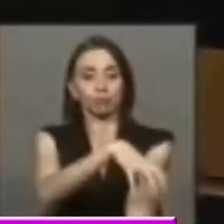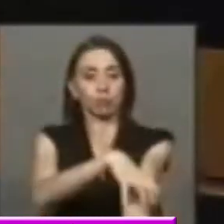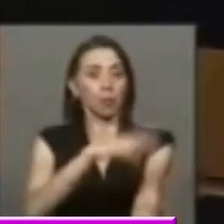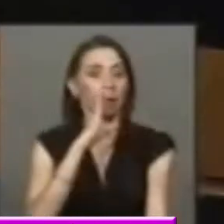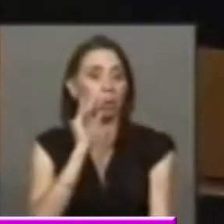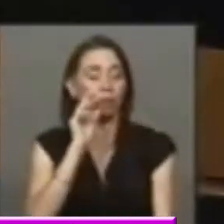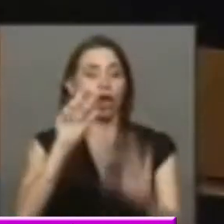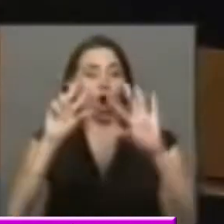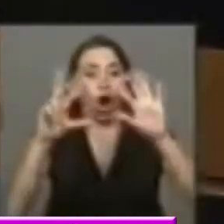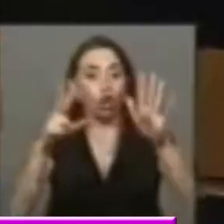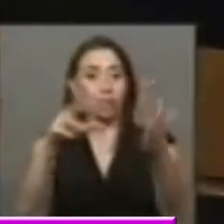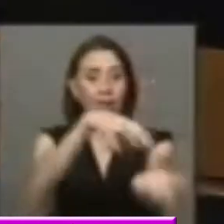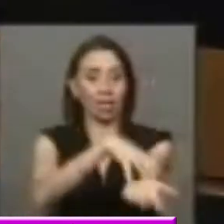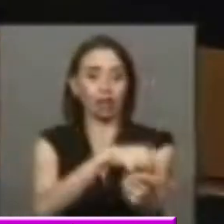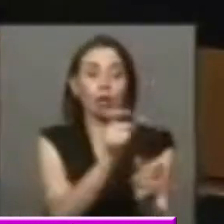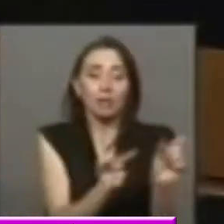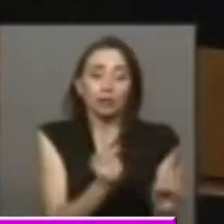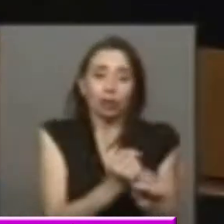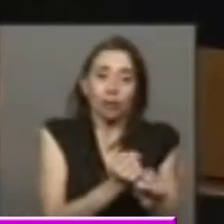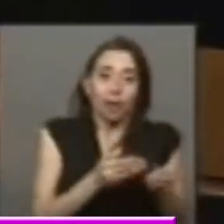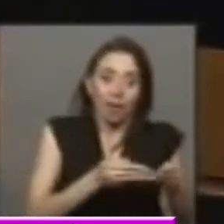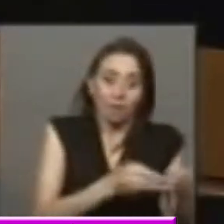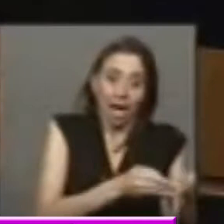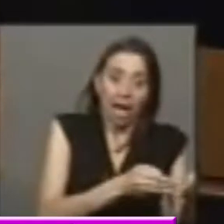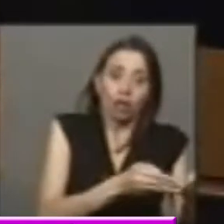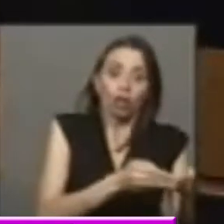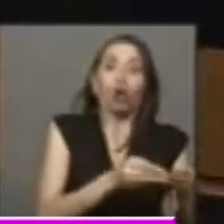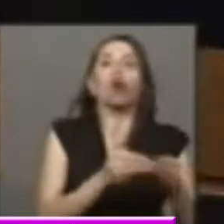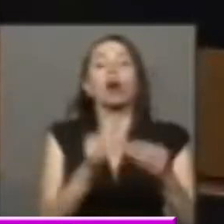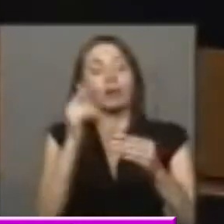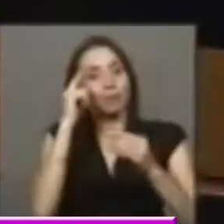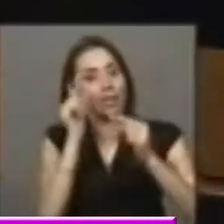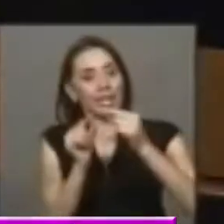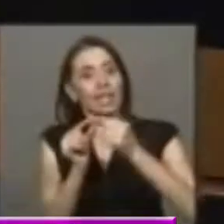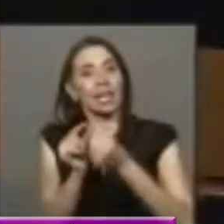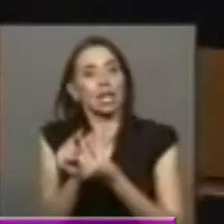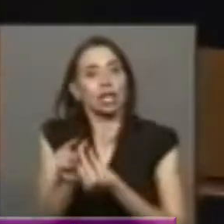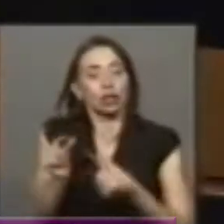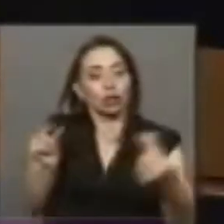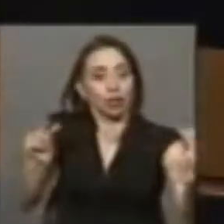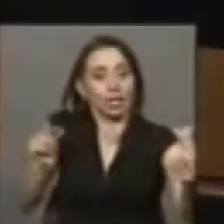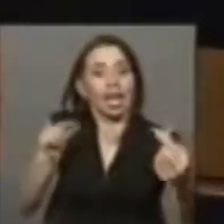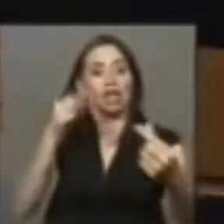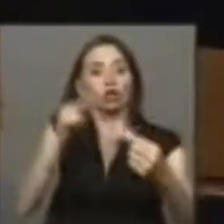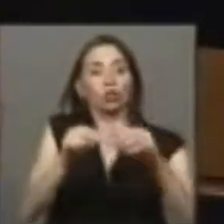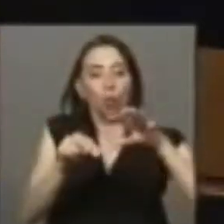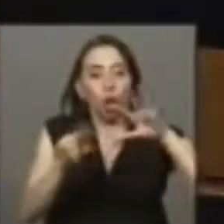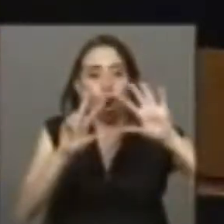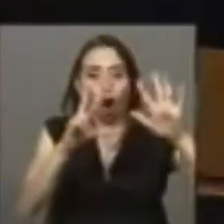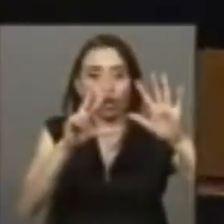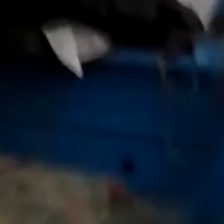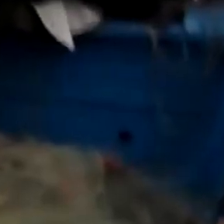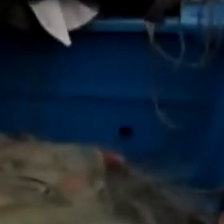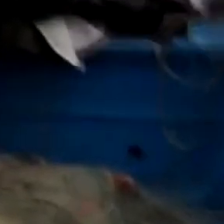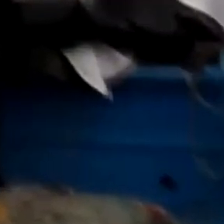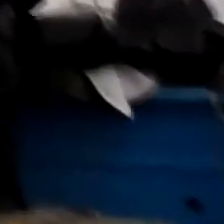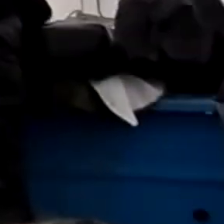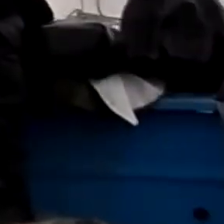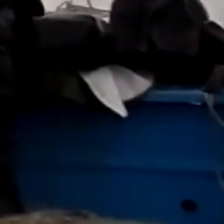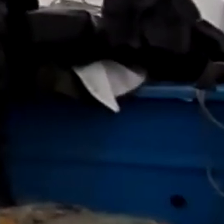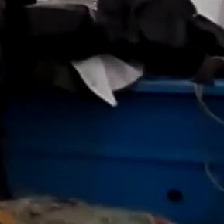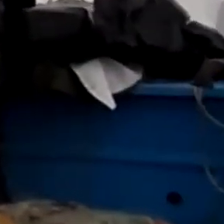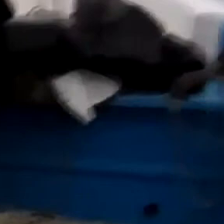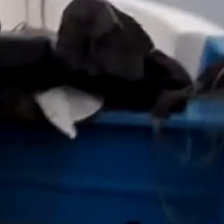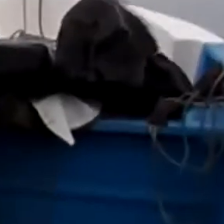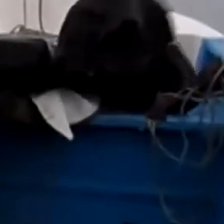de la octava región pasan a la otra zona y afectan las otras son y la pesca de las otras zonas las grandes